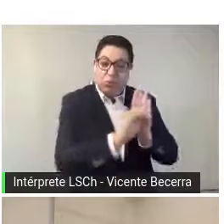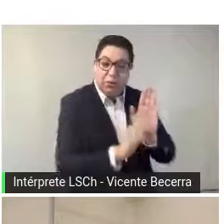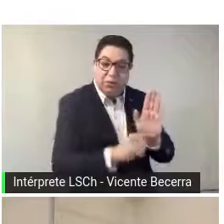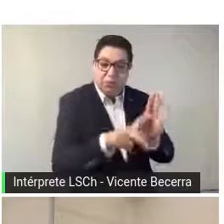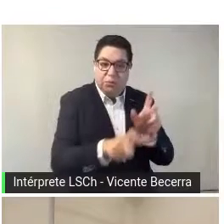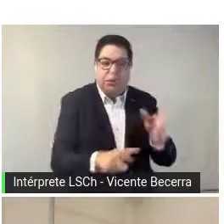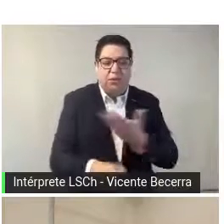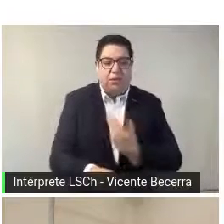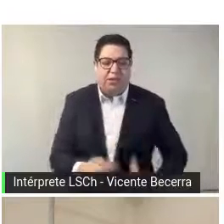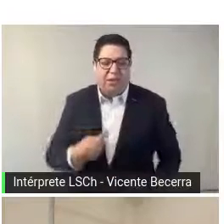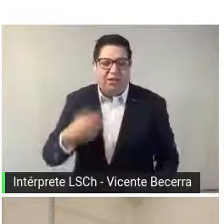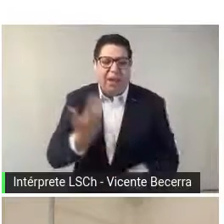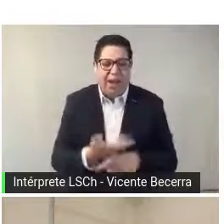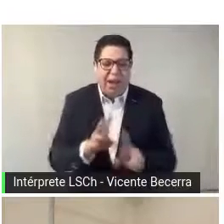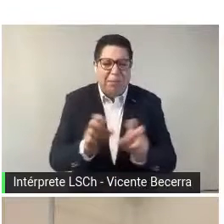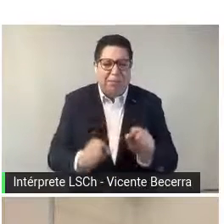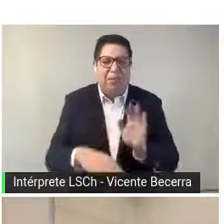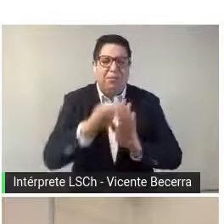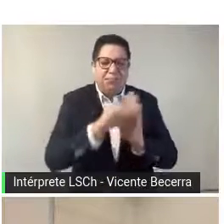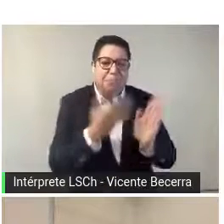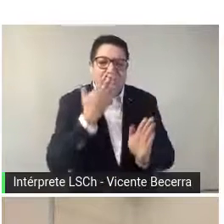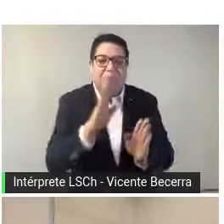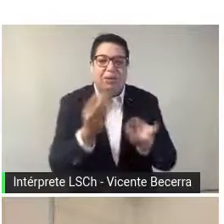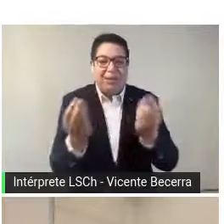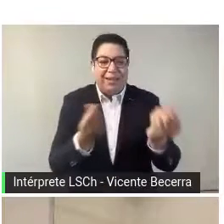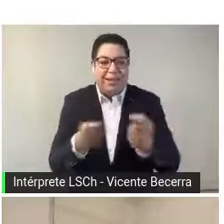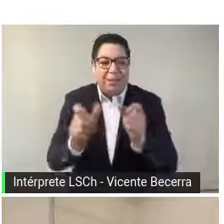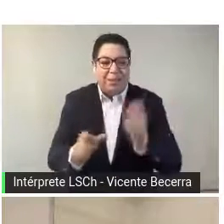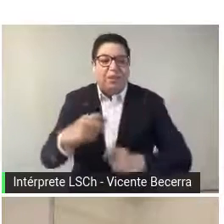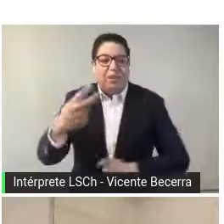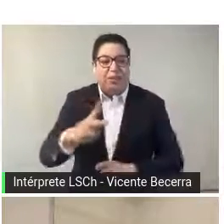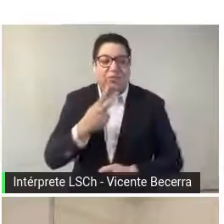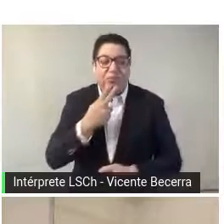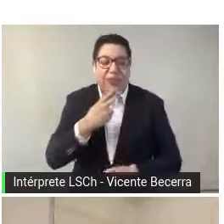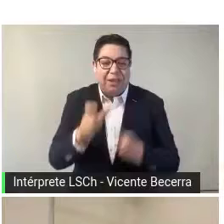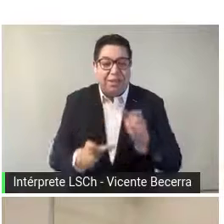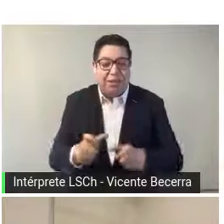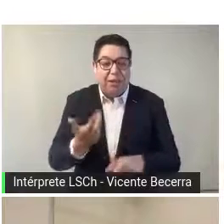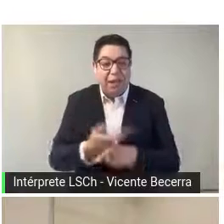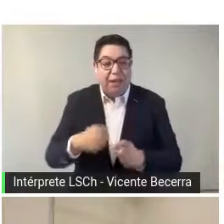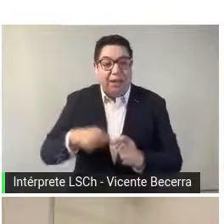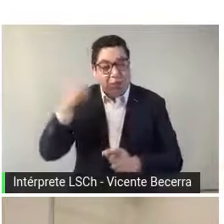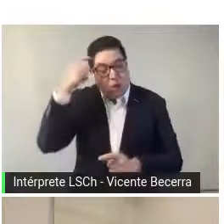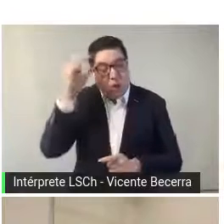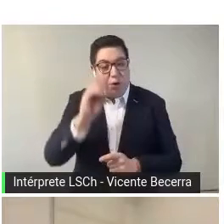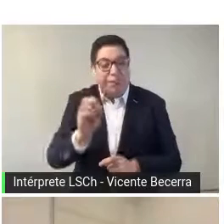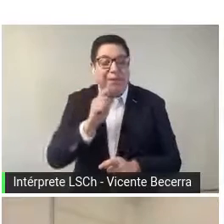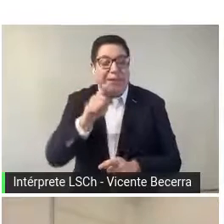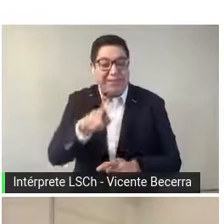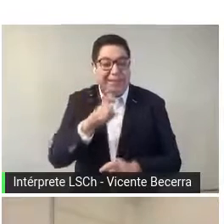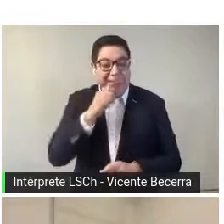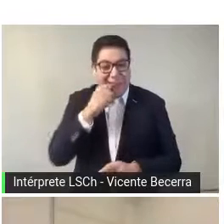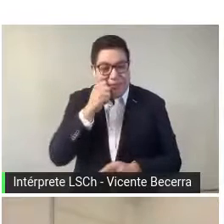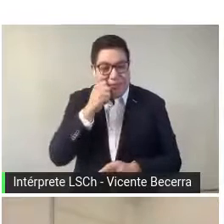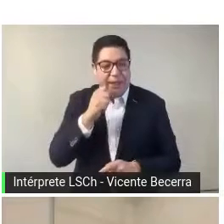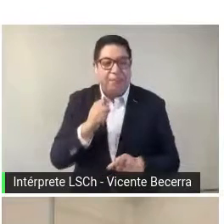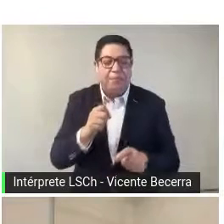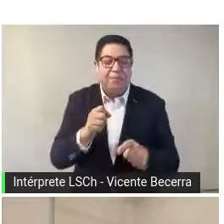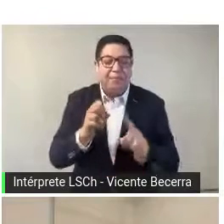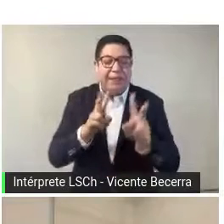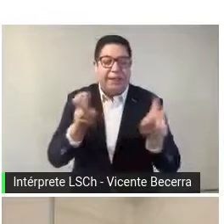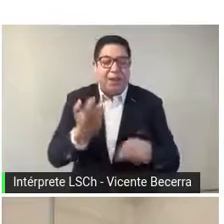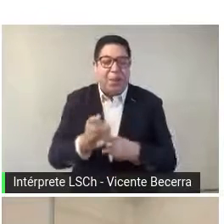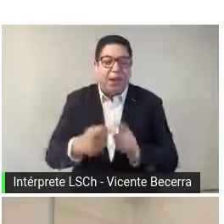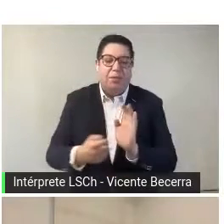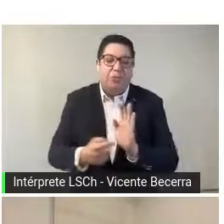que medidas que pudieran mejorar la calidad de vida de las personas. Creo que la función pública, una de las grandes satisfacciones que